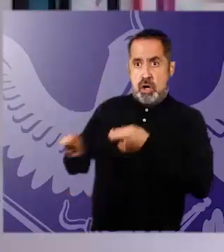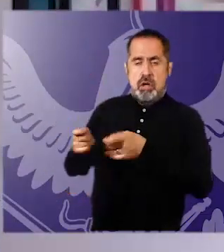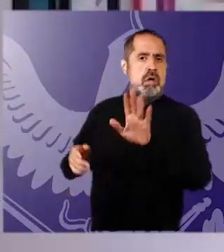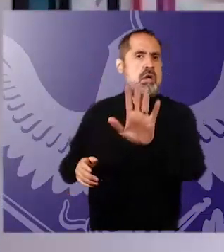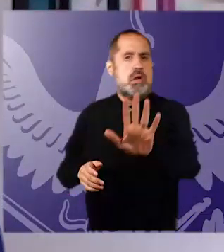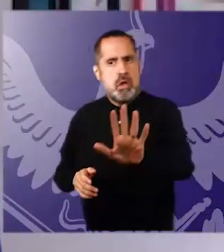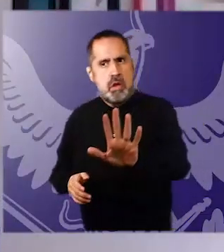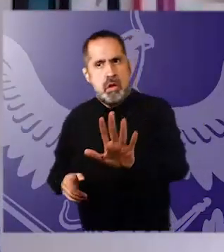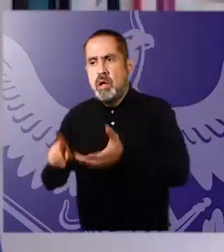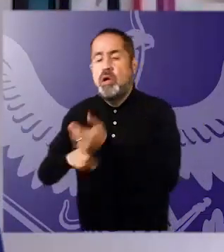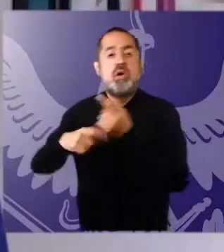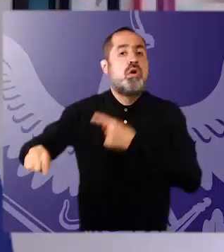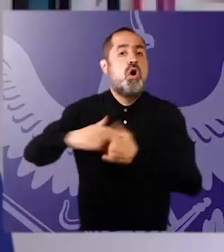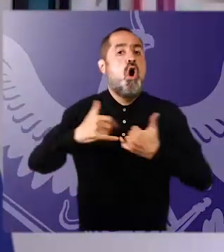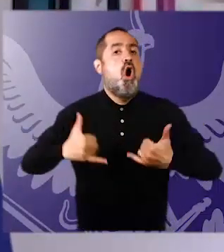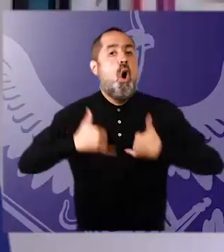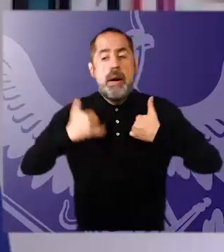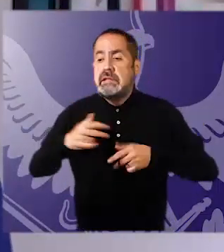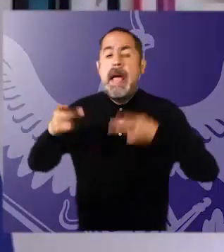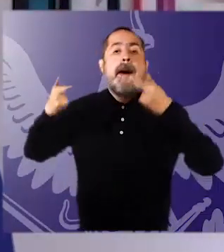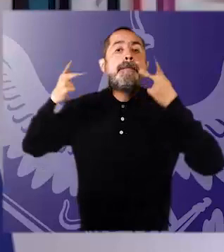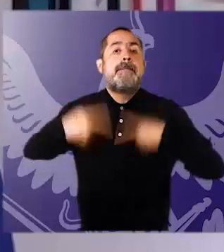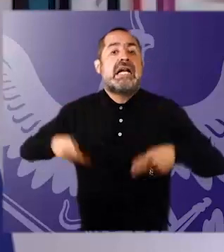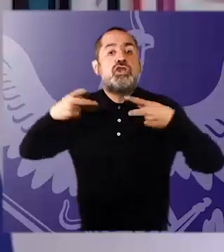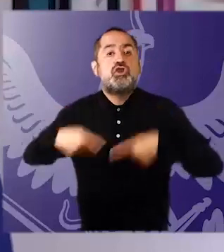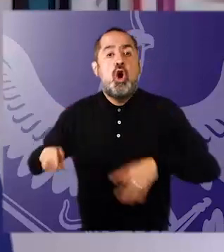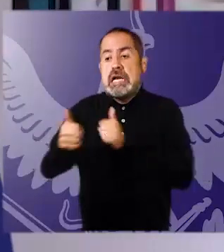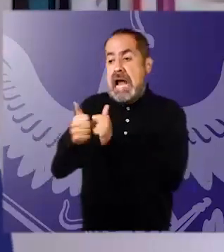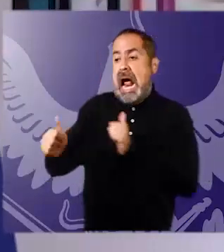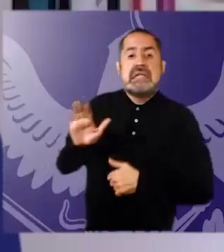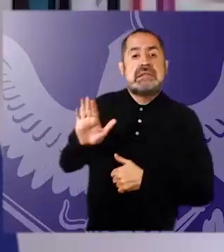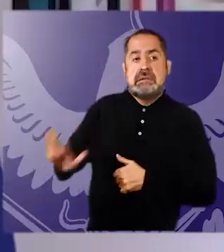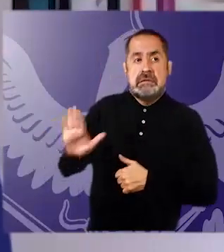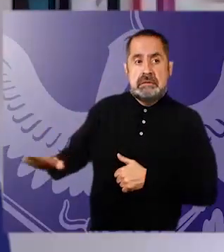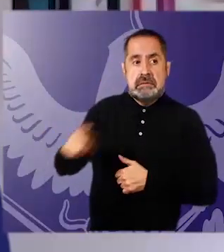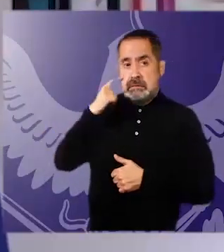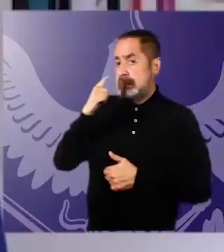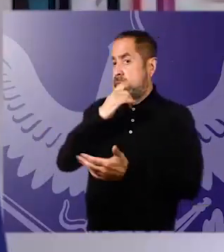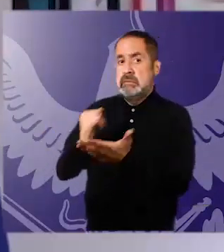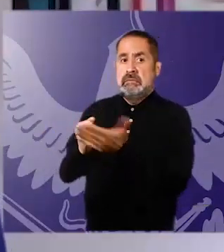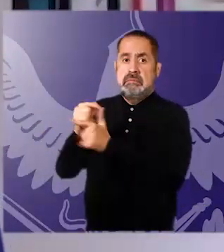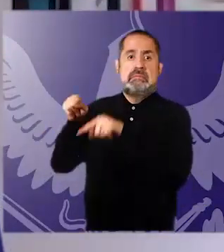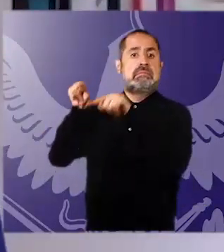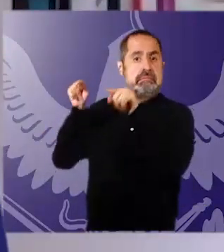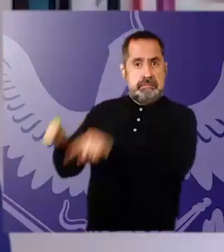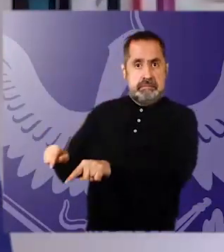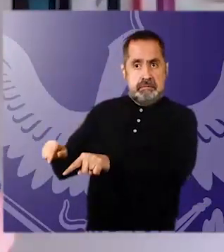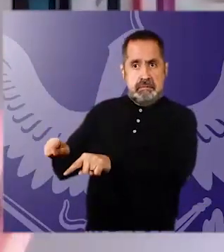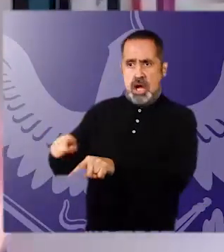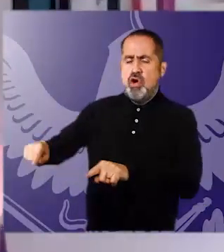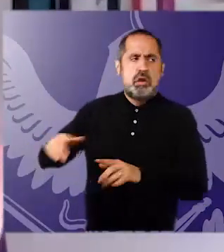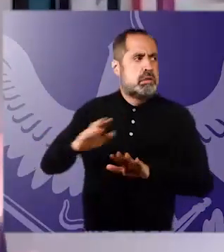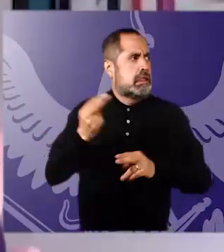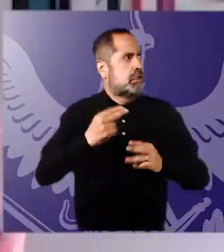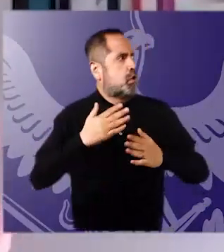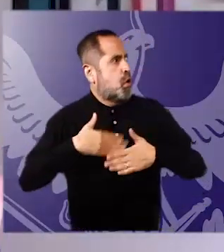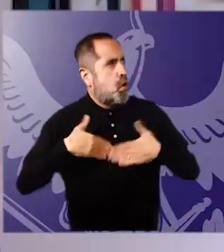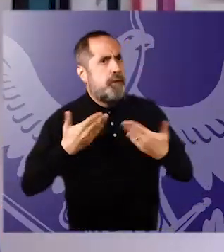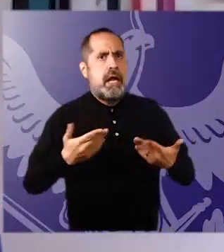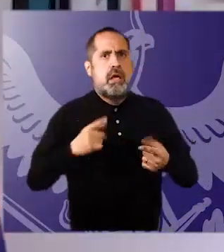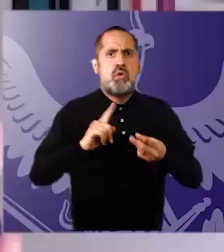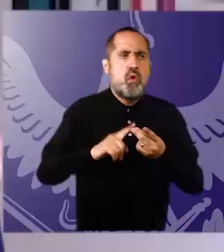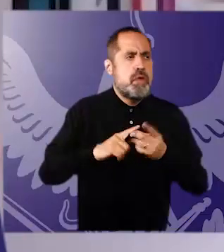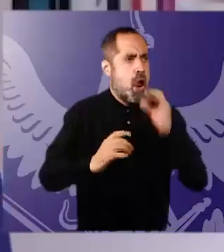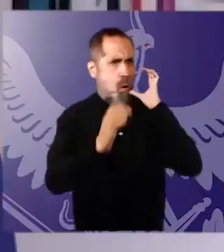hijas. Las y los adolescentes son personas autónomas que necesitan espacios de